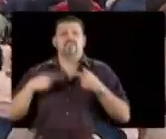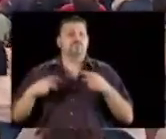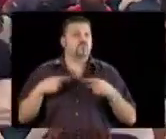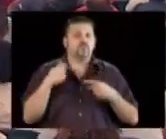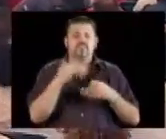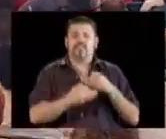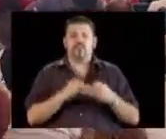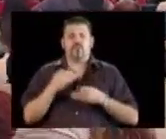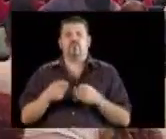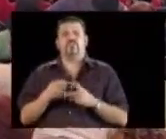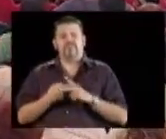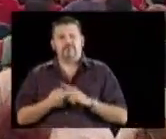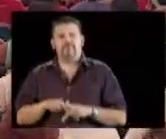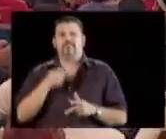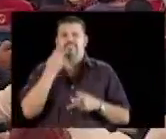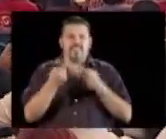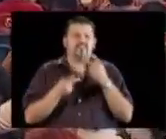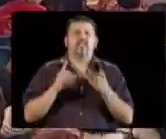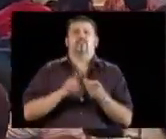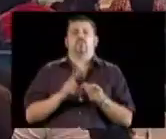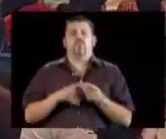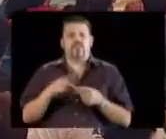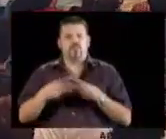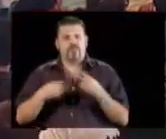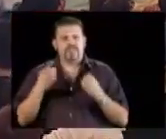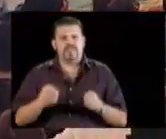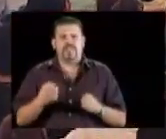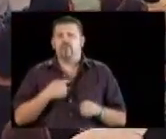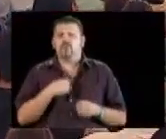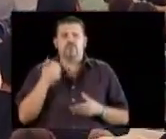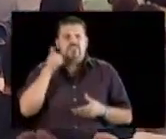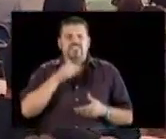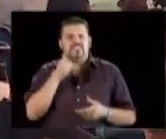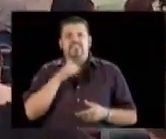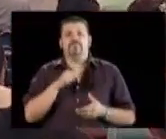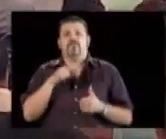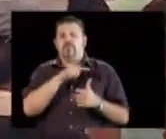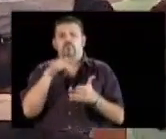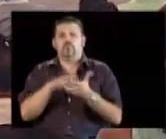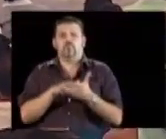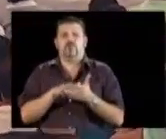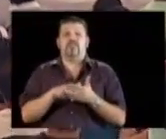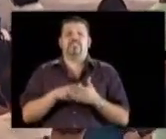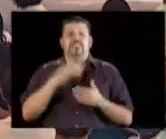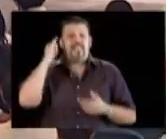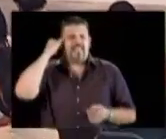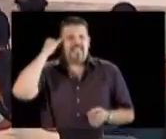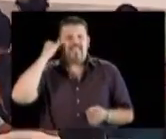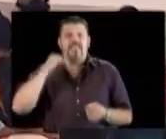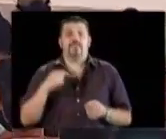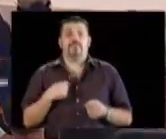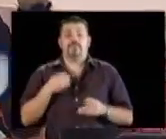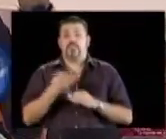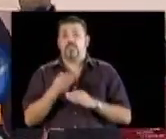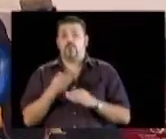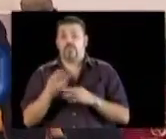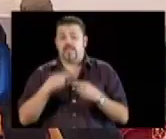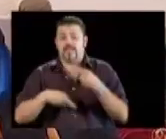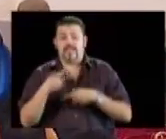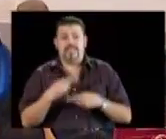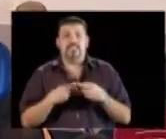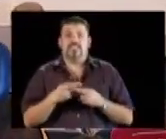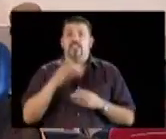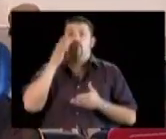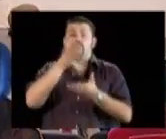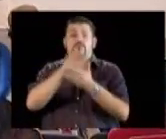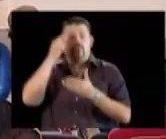empiecen a hablar, chequen dónde voy a estar. Voy a estar en nuevas ciudades de la India. regresando, hago gira por México, hago gira por